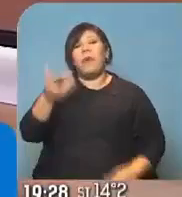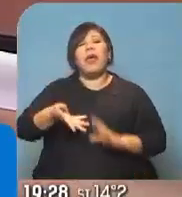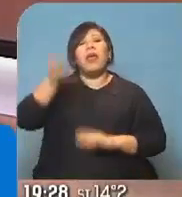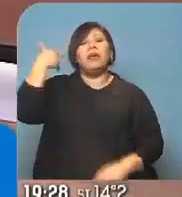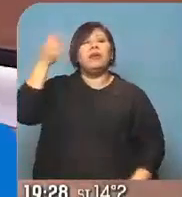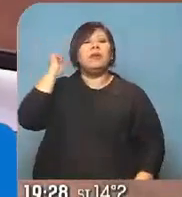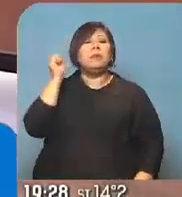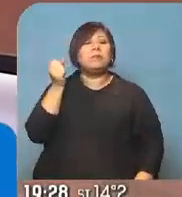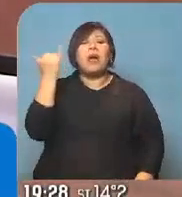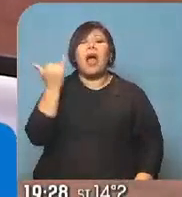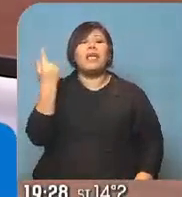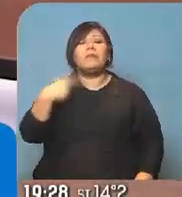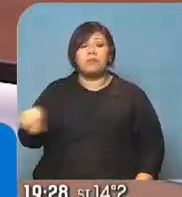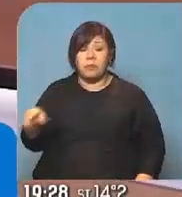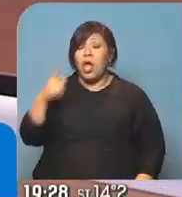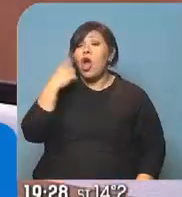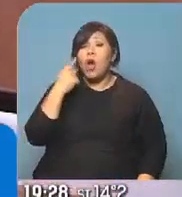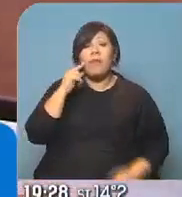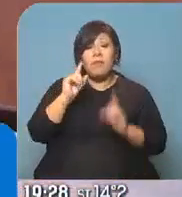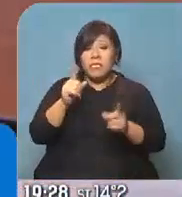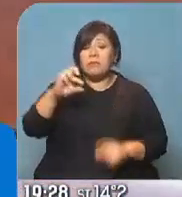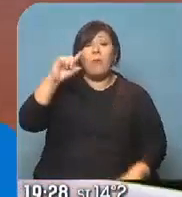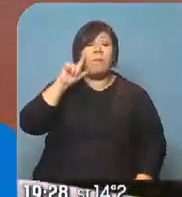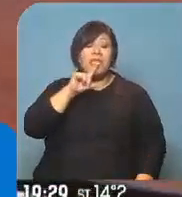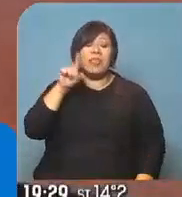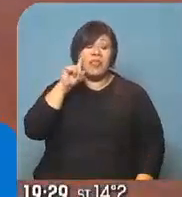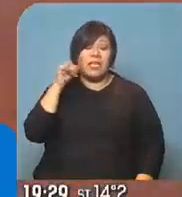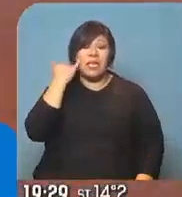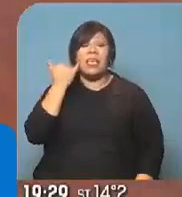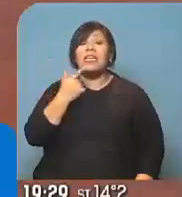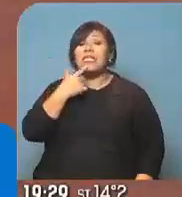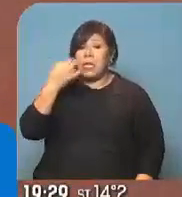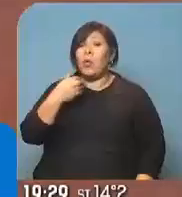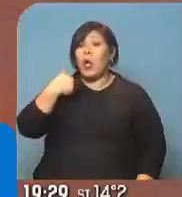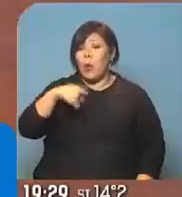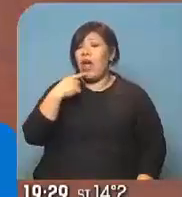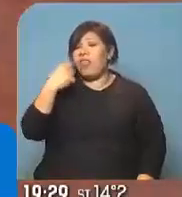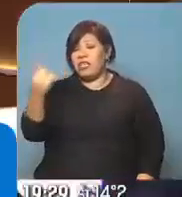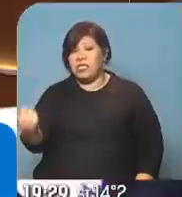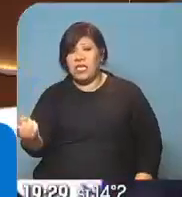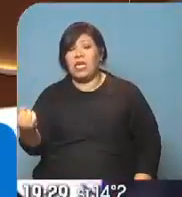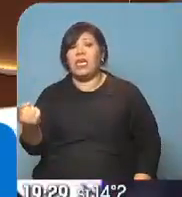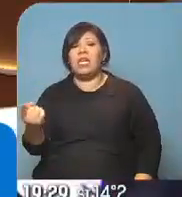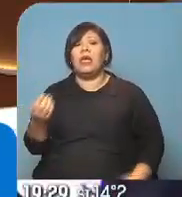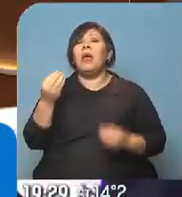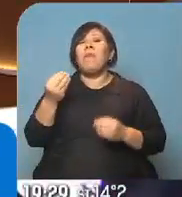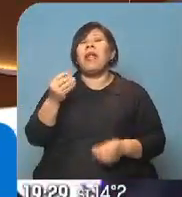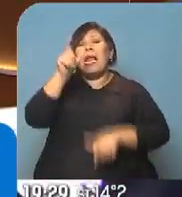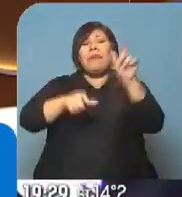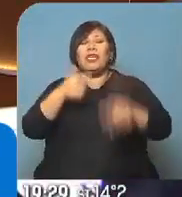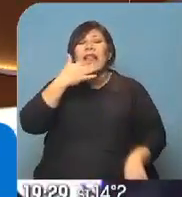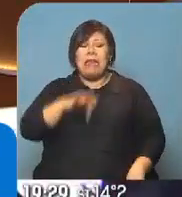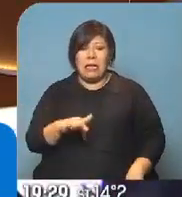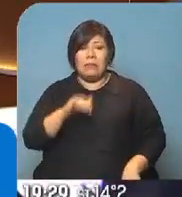creo que seguramente lo va a intentar y lo va a decir y habrá que, ahí es como es para que la audiencia lo